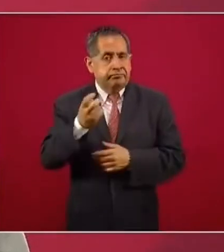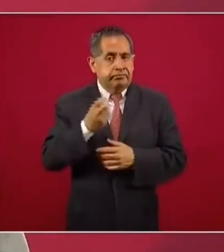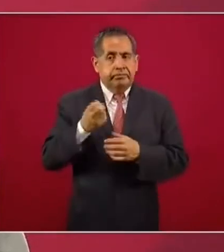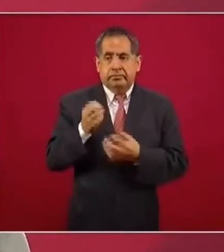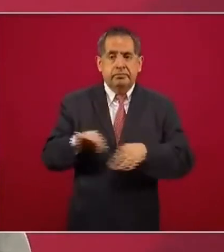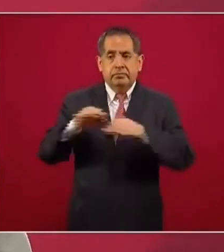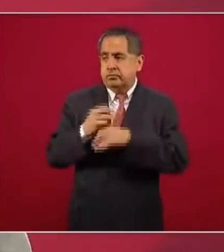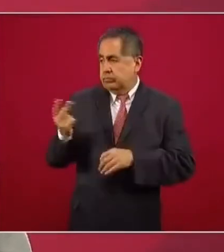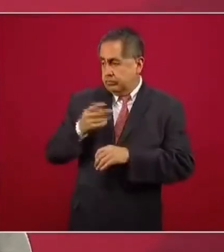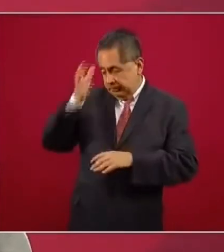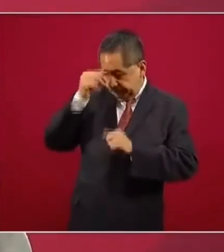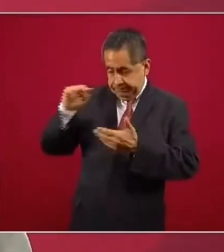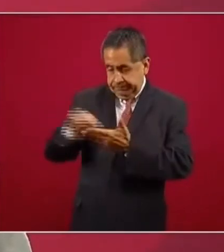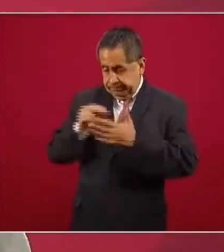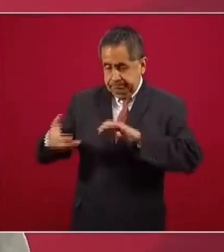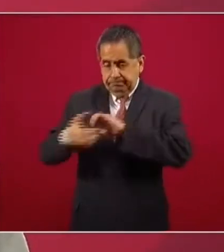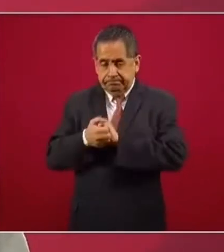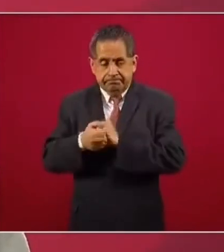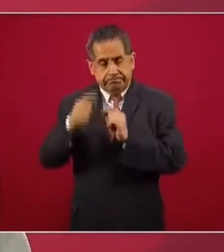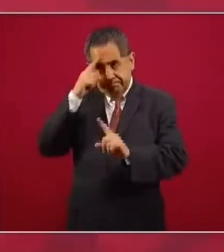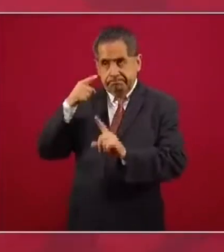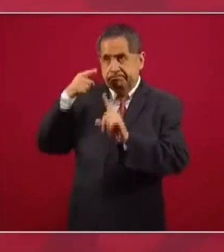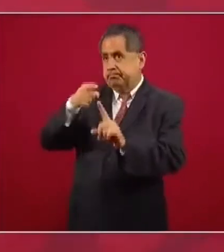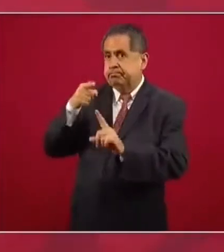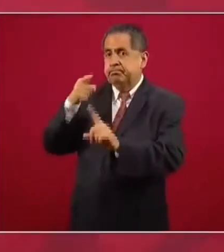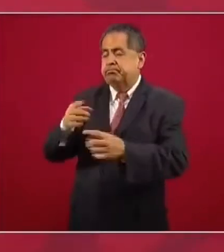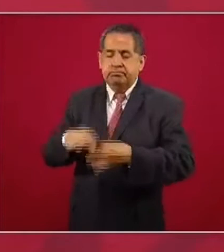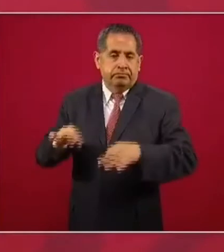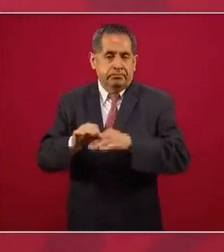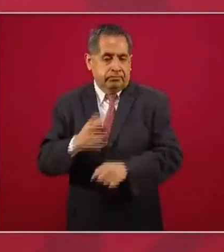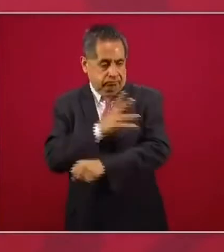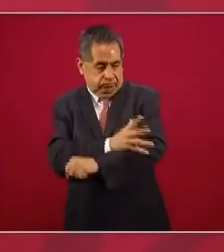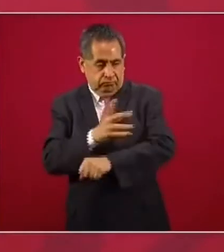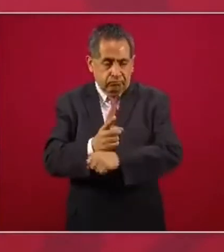este acuerdo, las prioridades cambian. La honestidad del